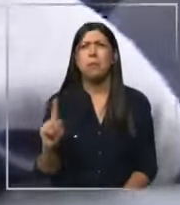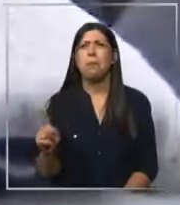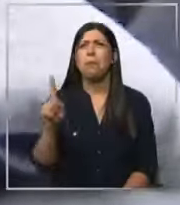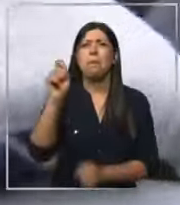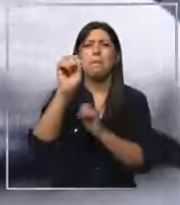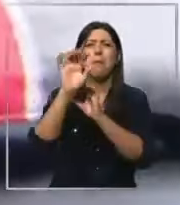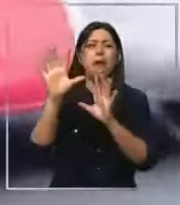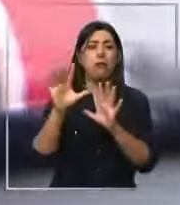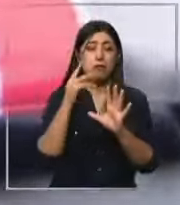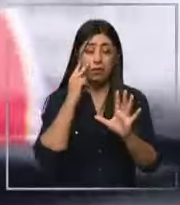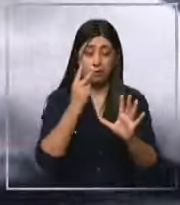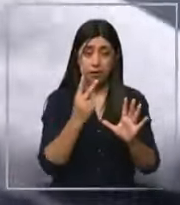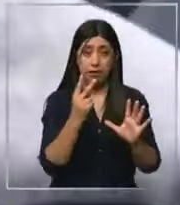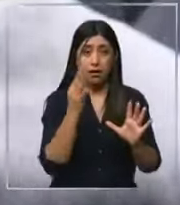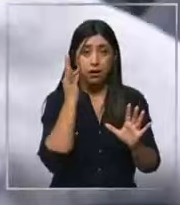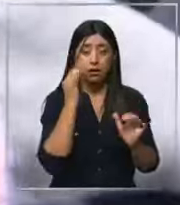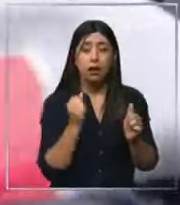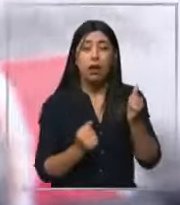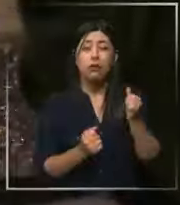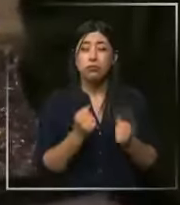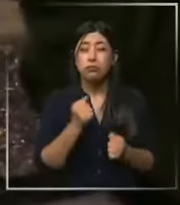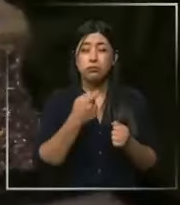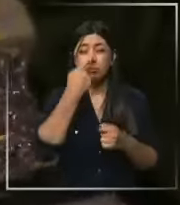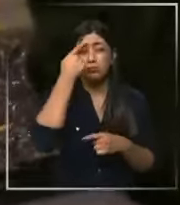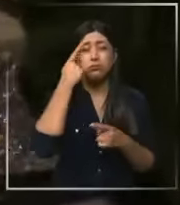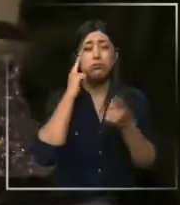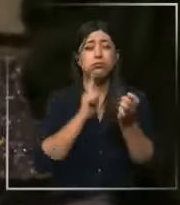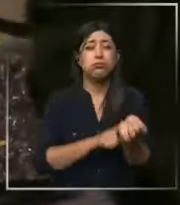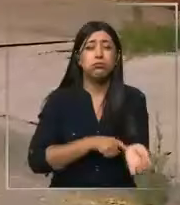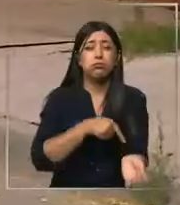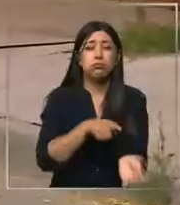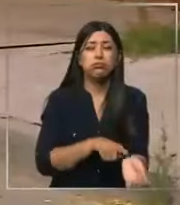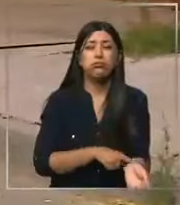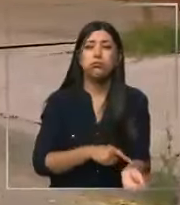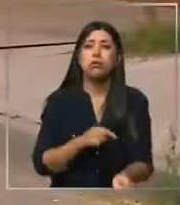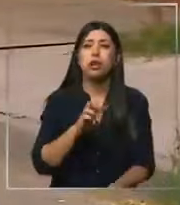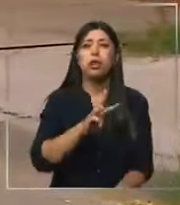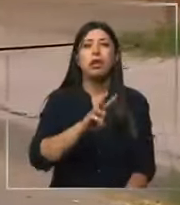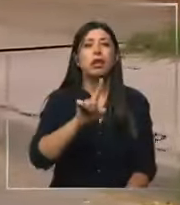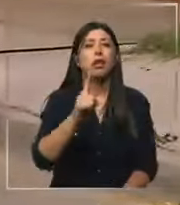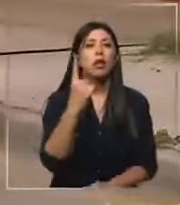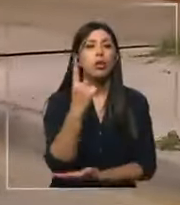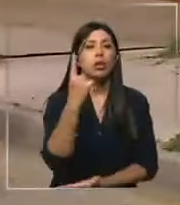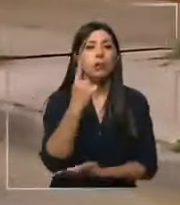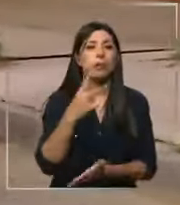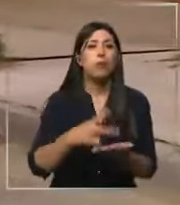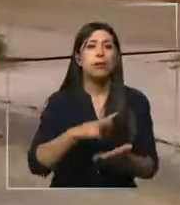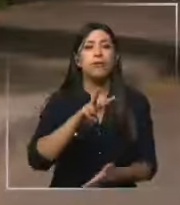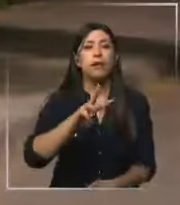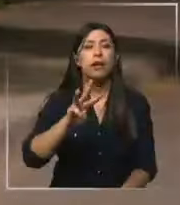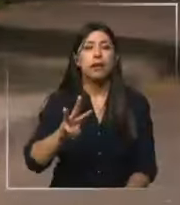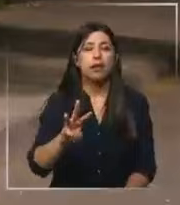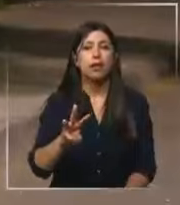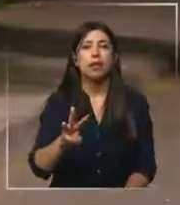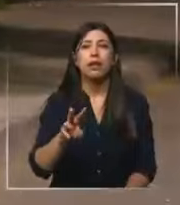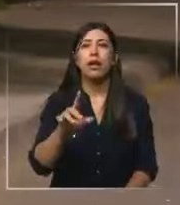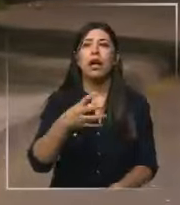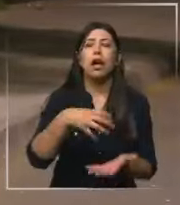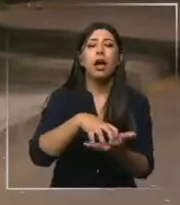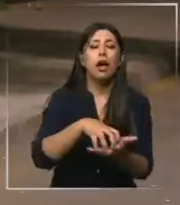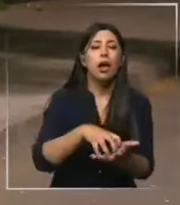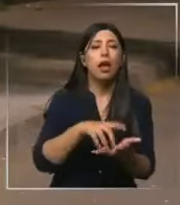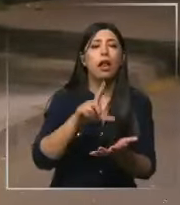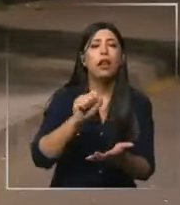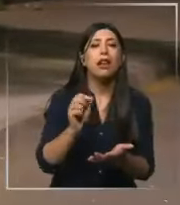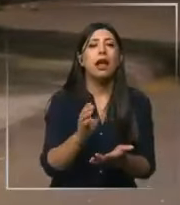niña así que va corriendo y que sangraba y sangraba. 31 de diciembre de 2023, La Granja. Se trataba de un adolescente